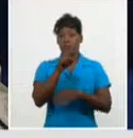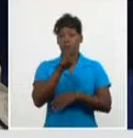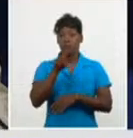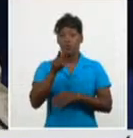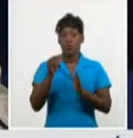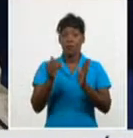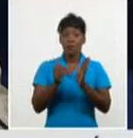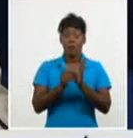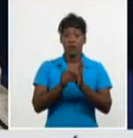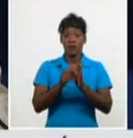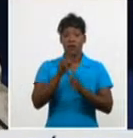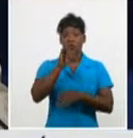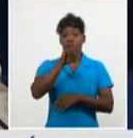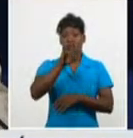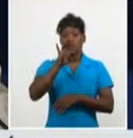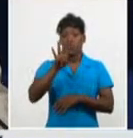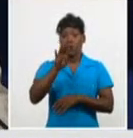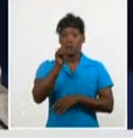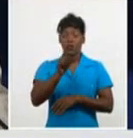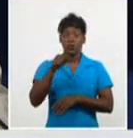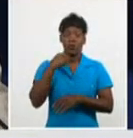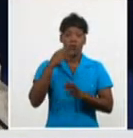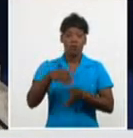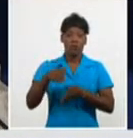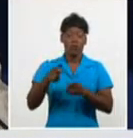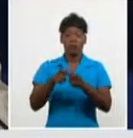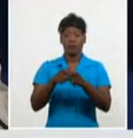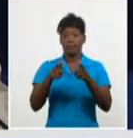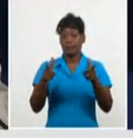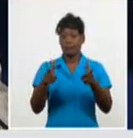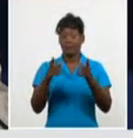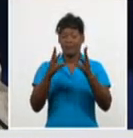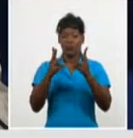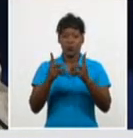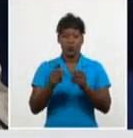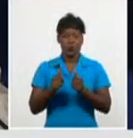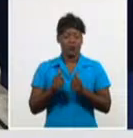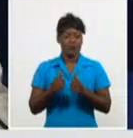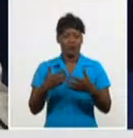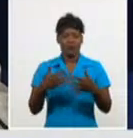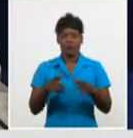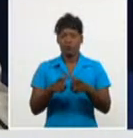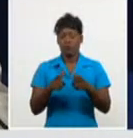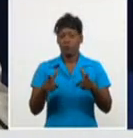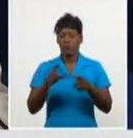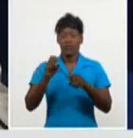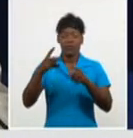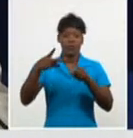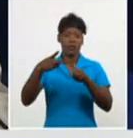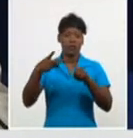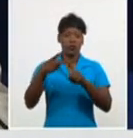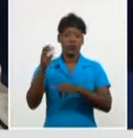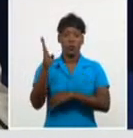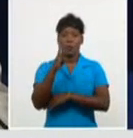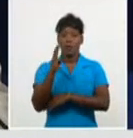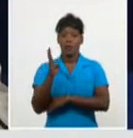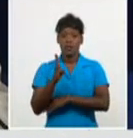112.924 fallecidos. En segundo lugar, Brasil, con